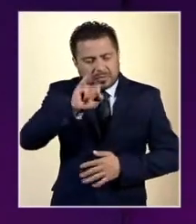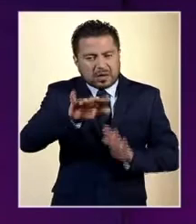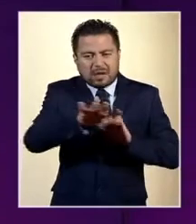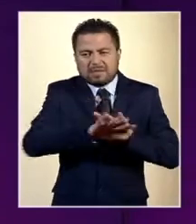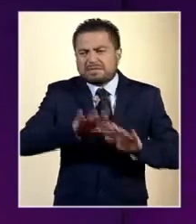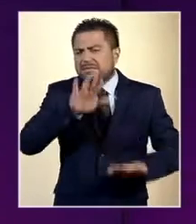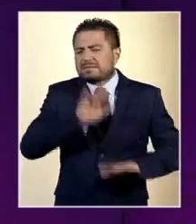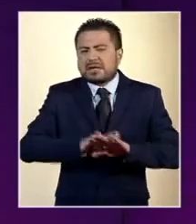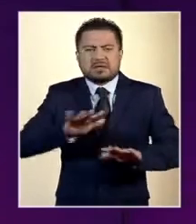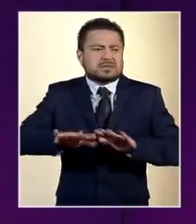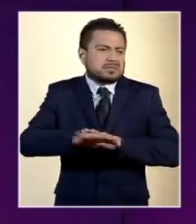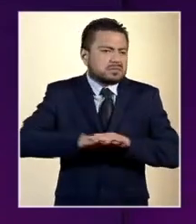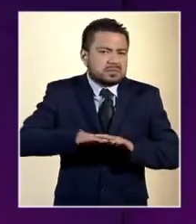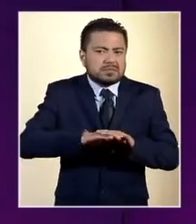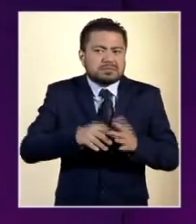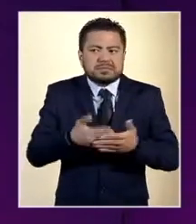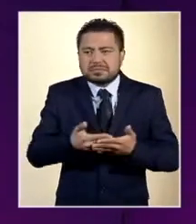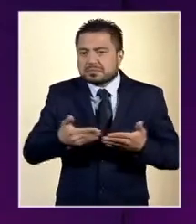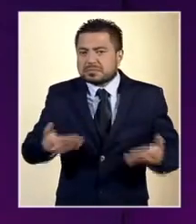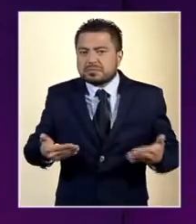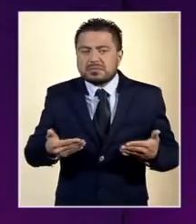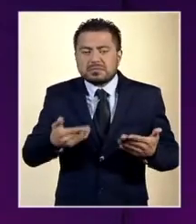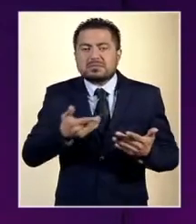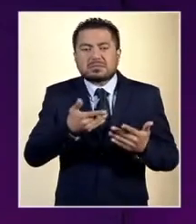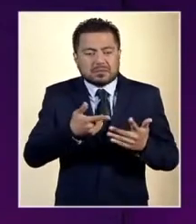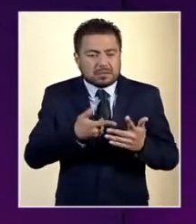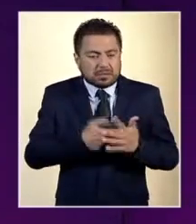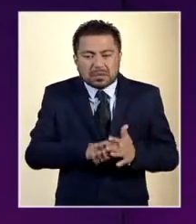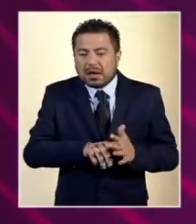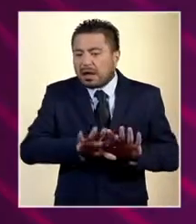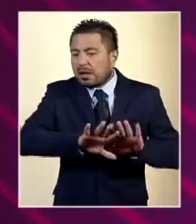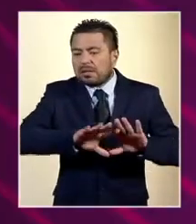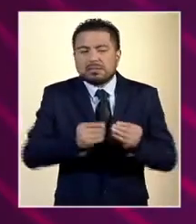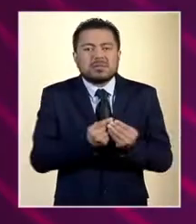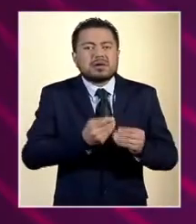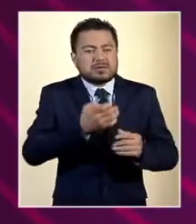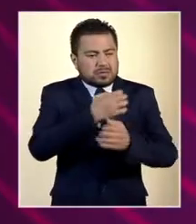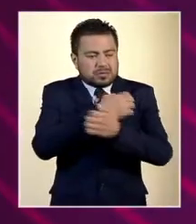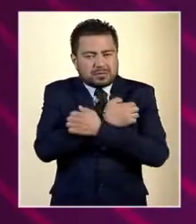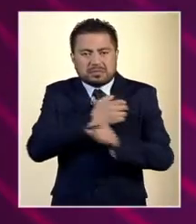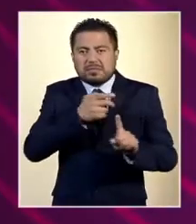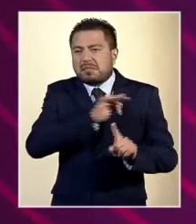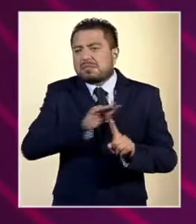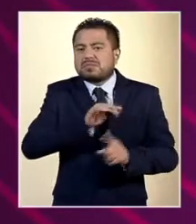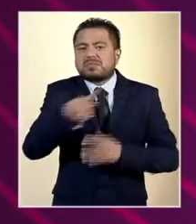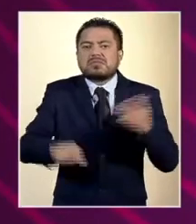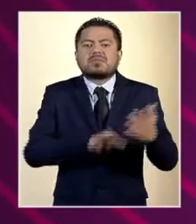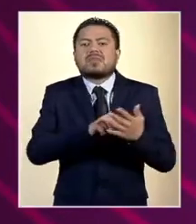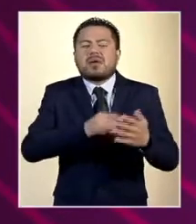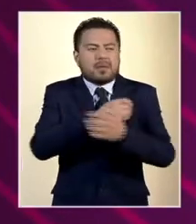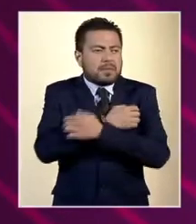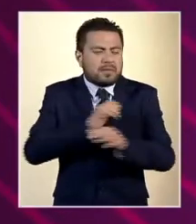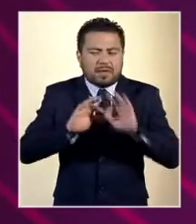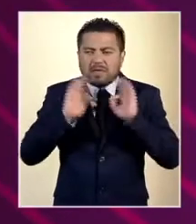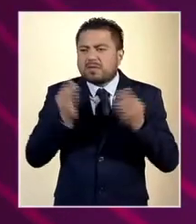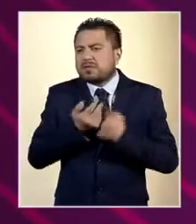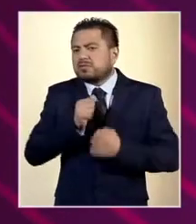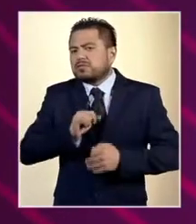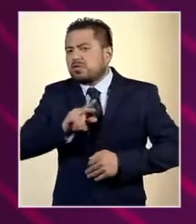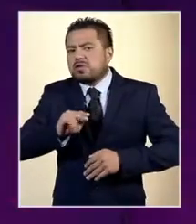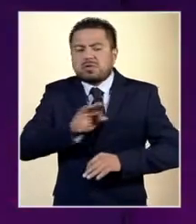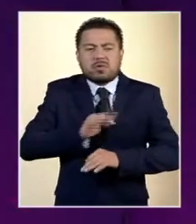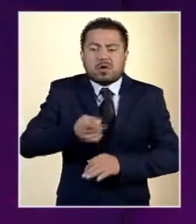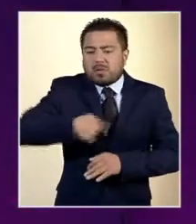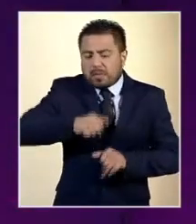básico, lo más básico. Entonces, pues ya aparte de esto, pues la educación. Entonces puede ser espacios educativos formales o no formales, donde